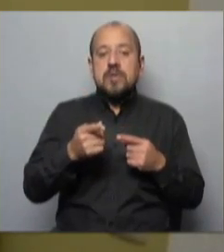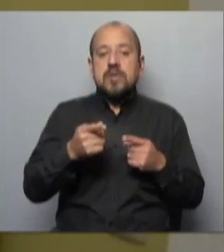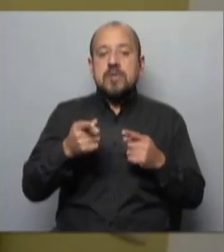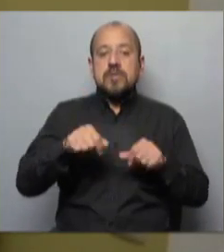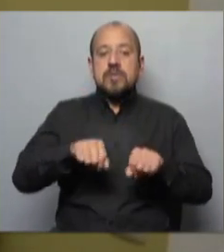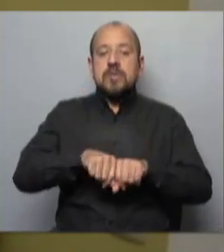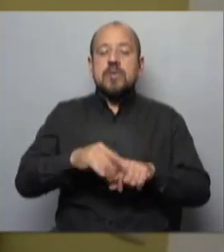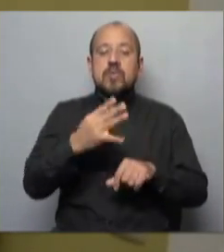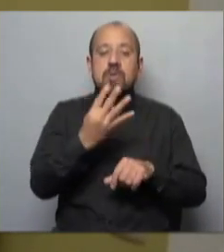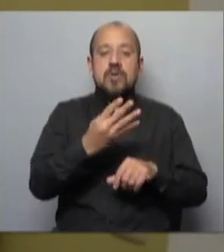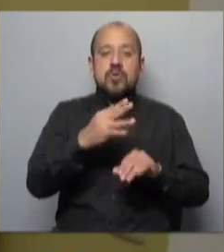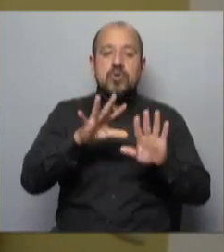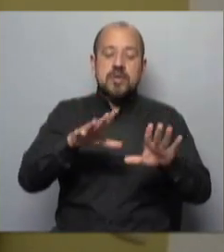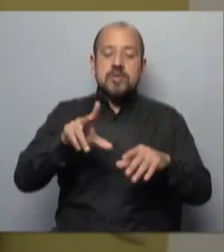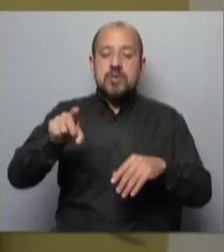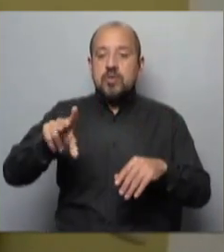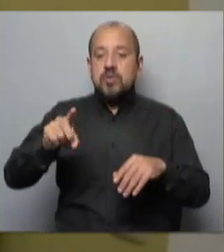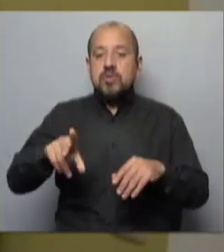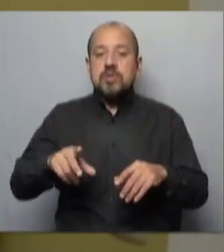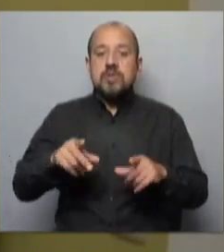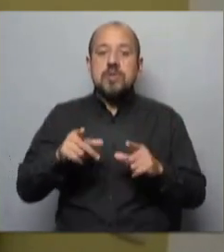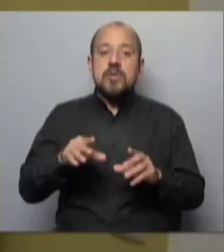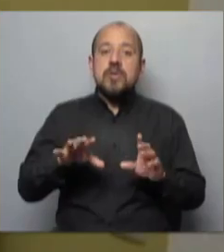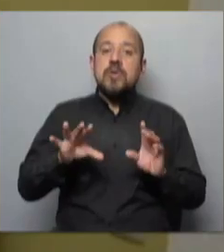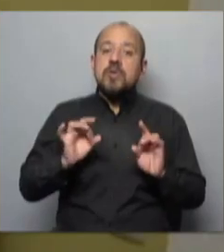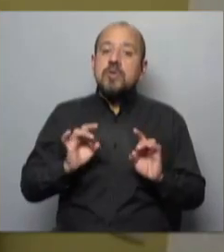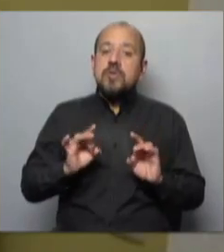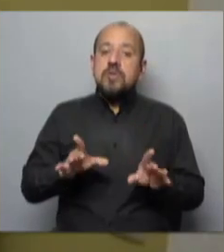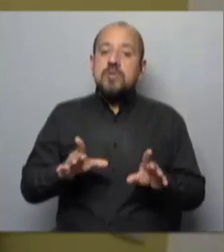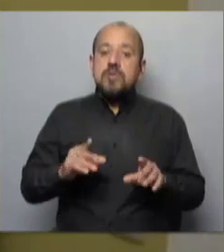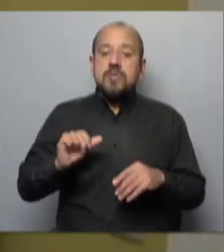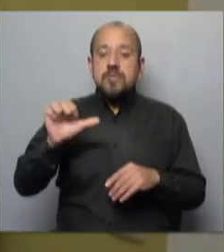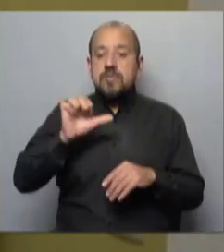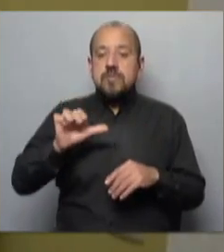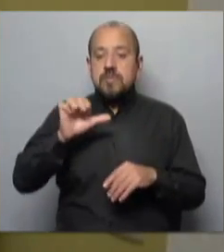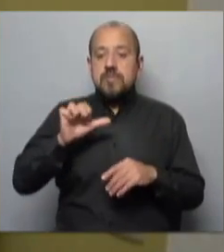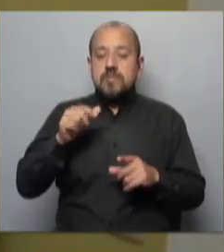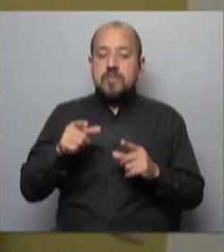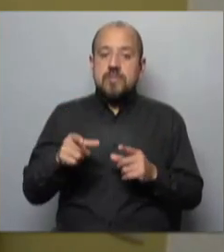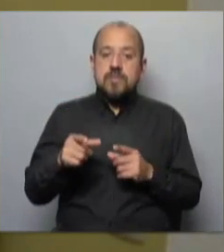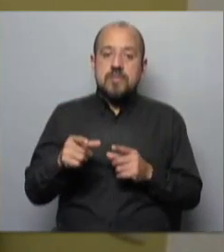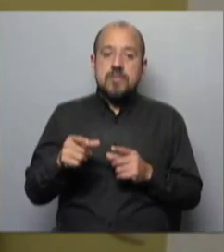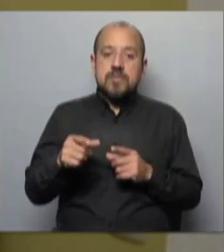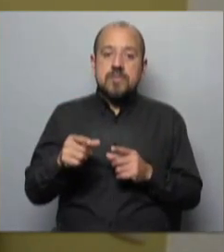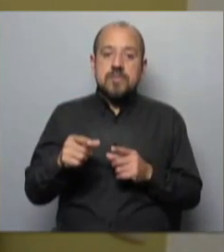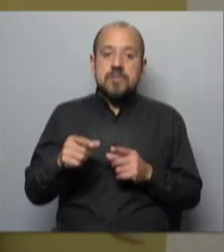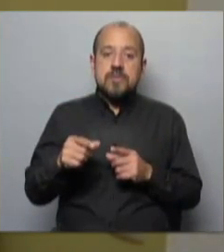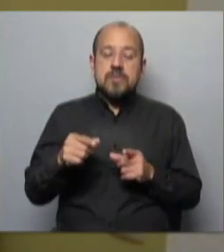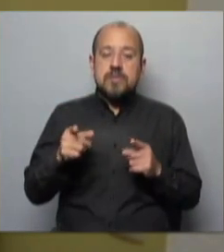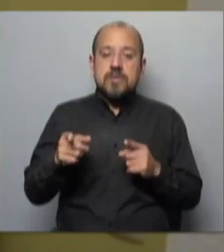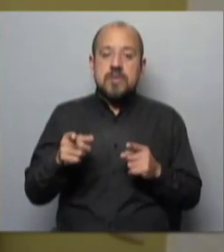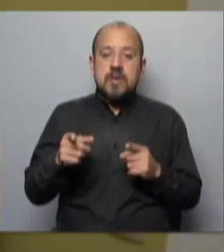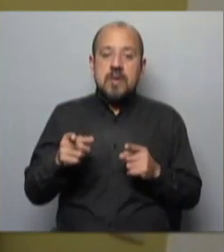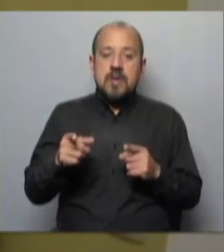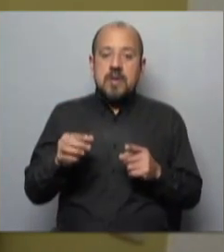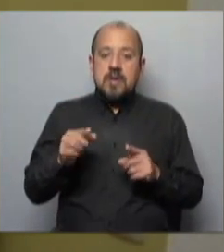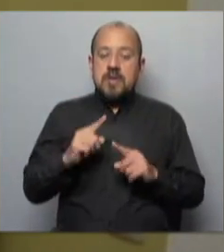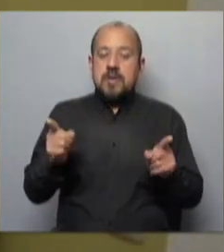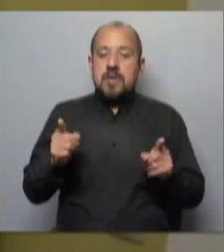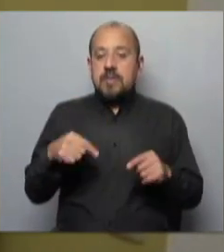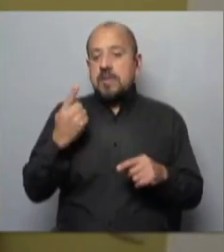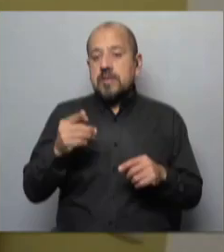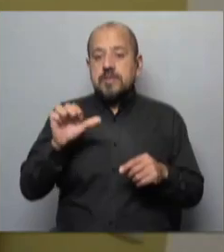cables del 4 el 10 y el 12 sólo tienen efectividad para las empresas que lo que recurrieron no para el